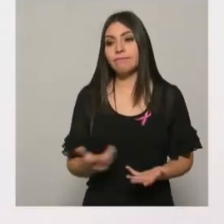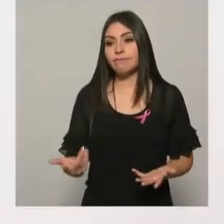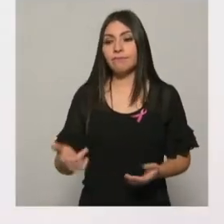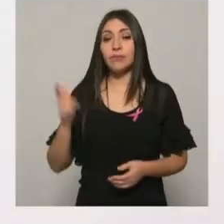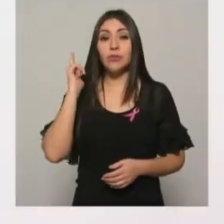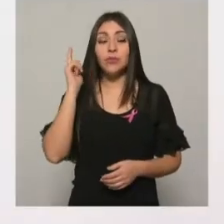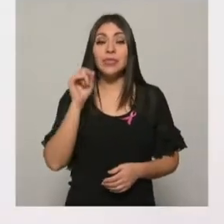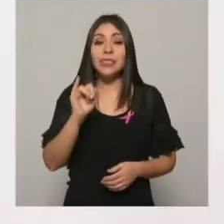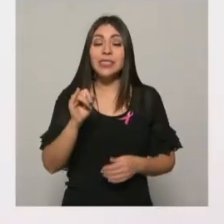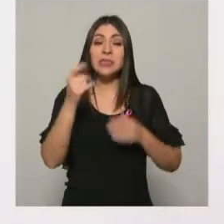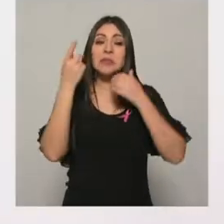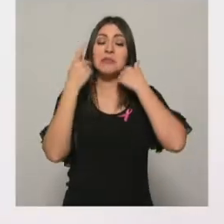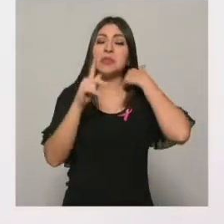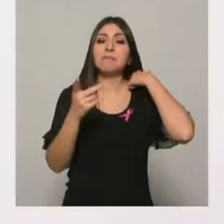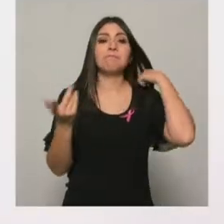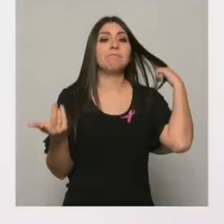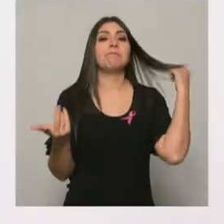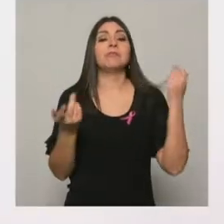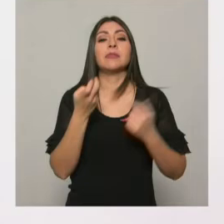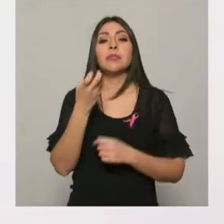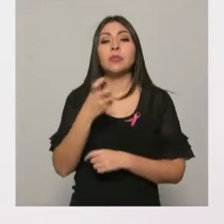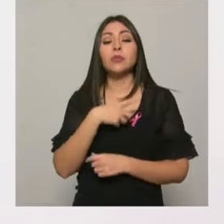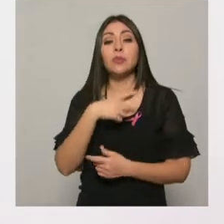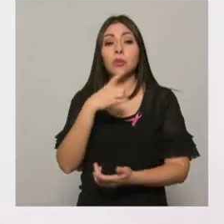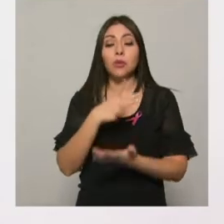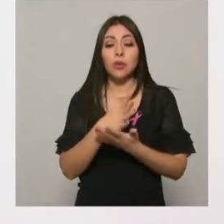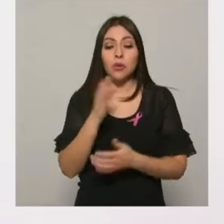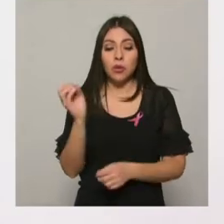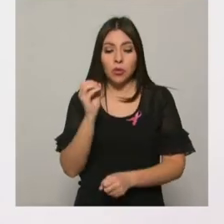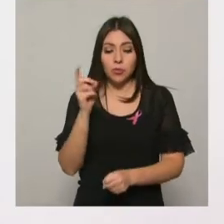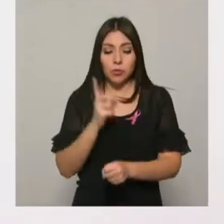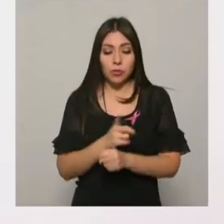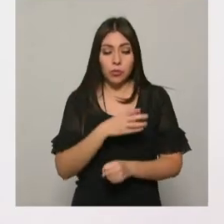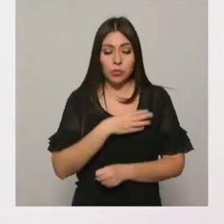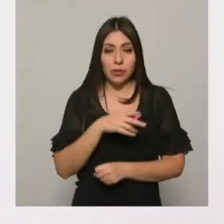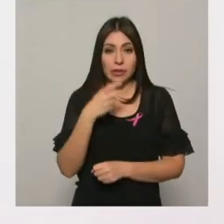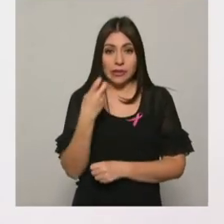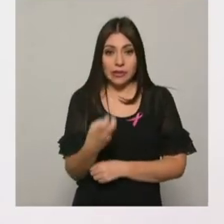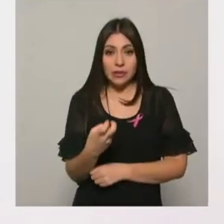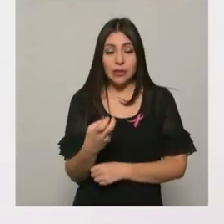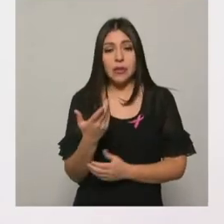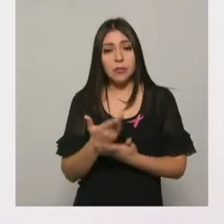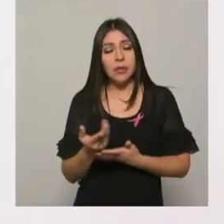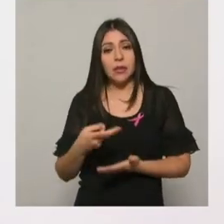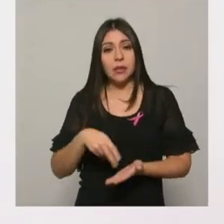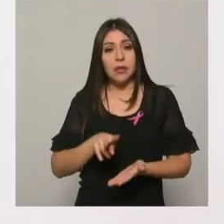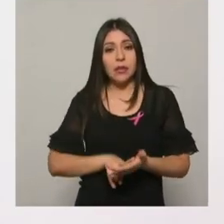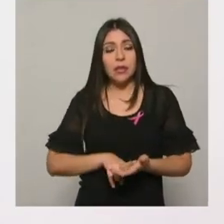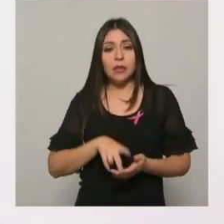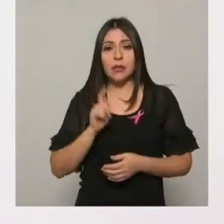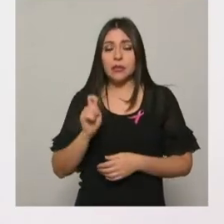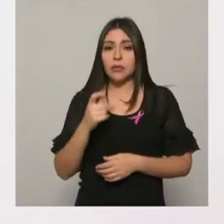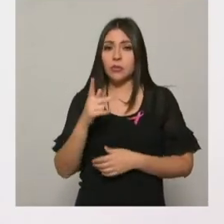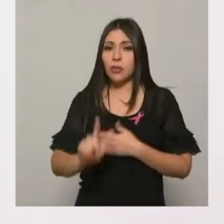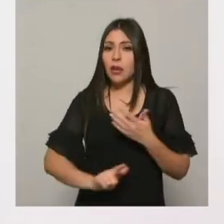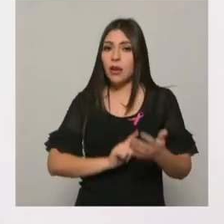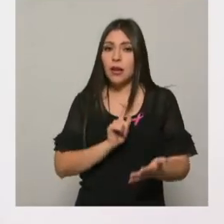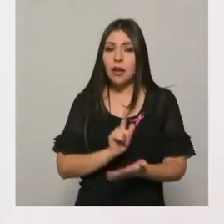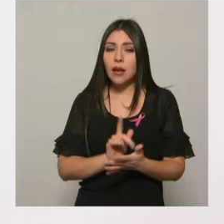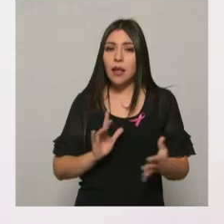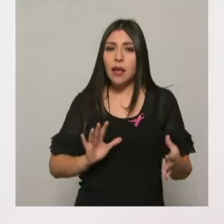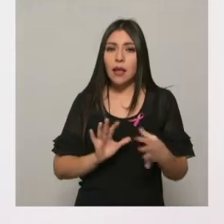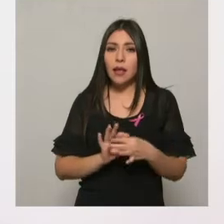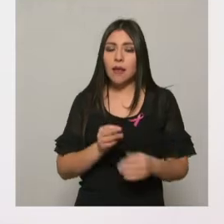no solo es una gran oportunidad esta plataforma, sino que es una obligación legal. Sí. Desde 2008, en la Ciudad